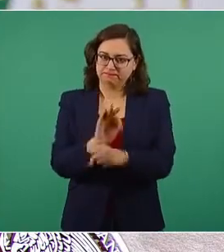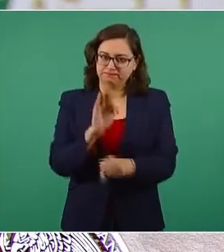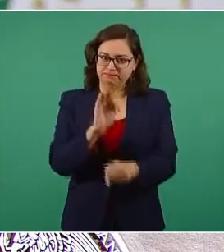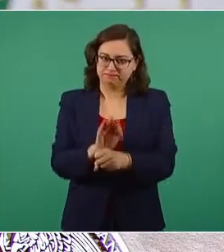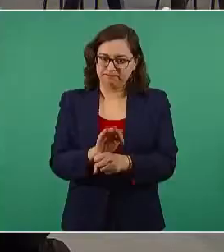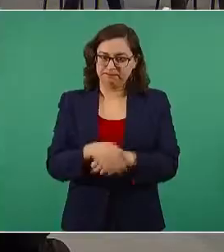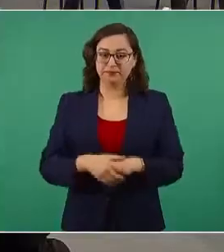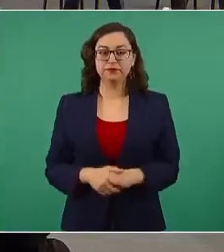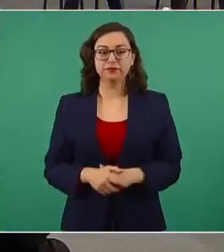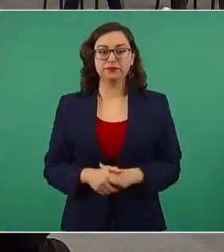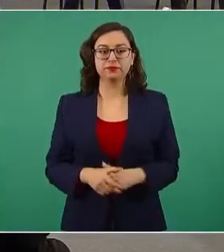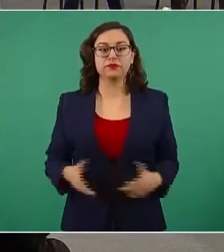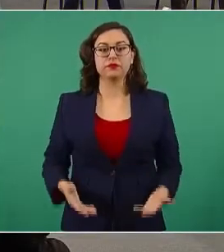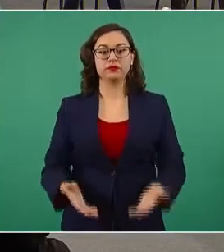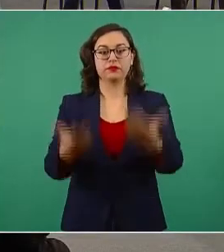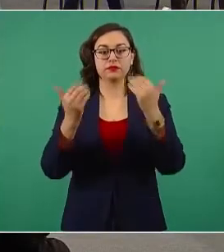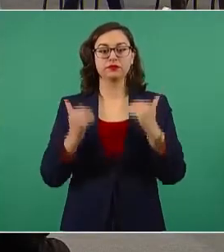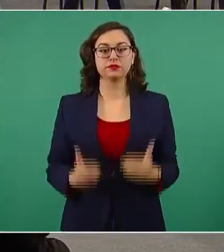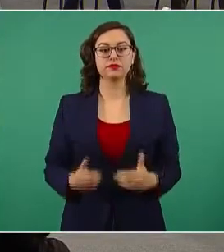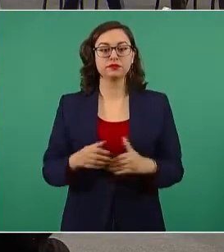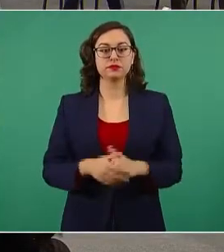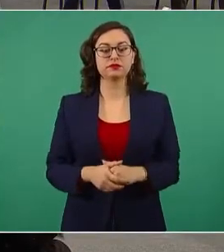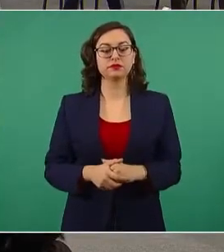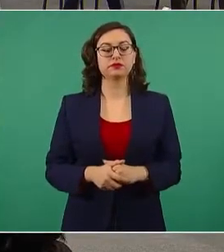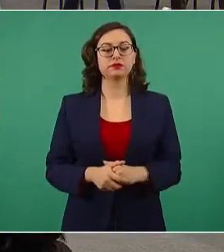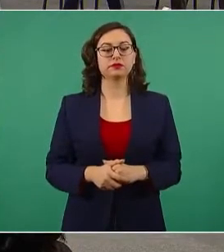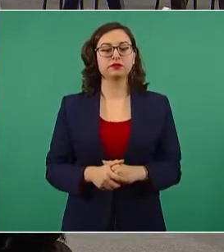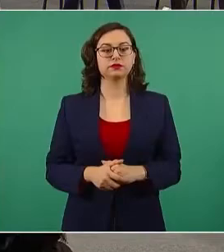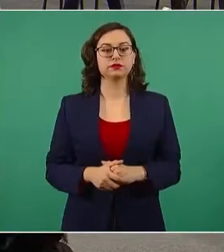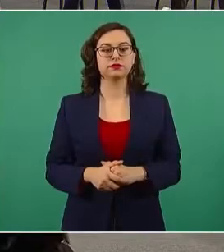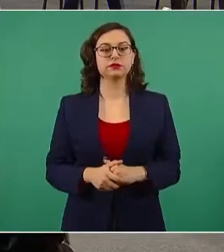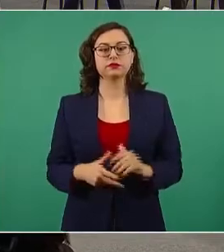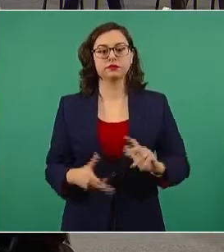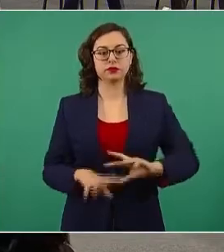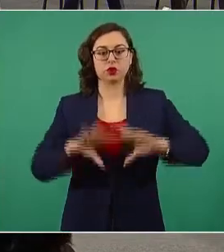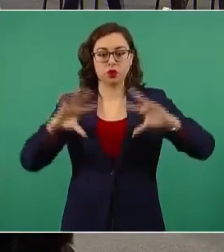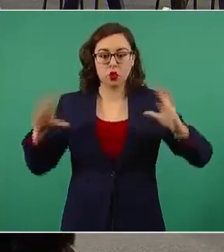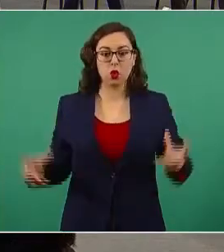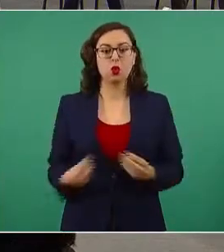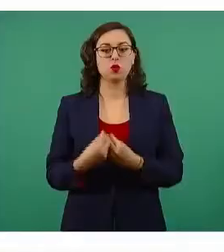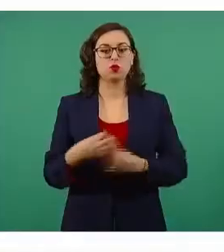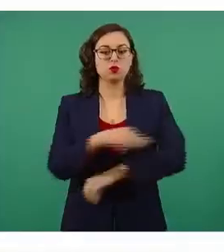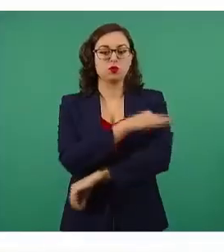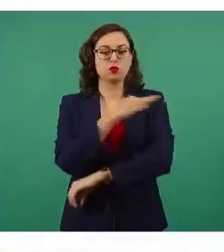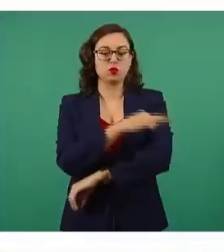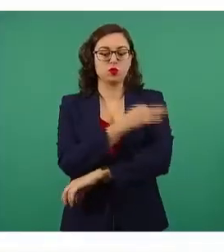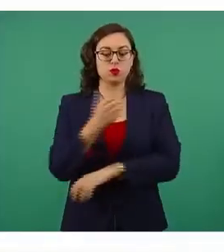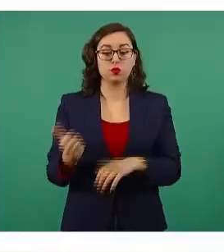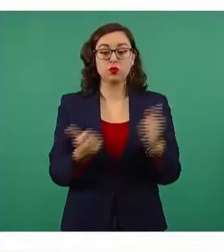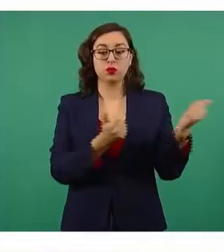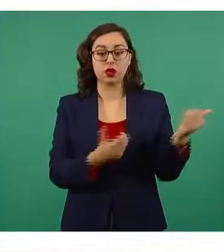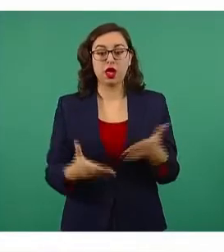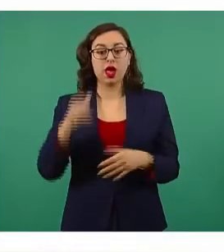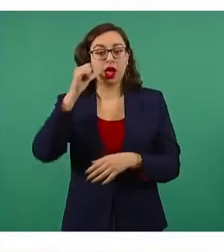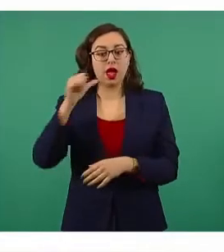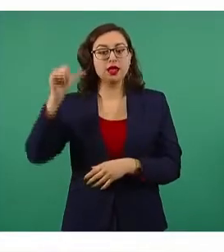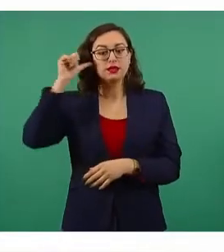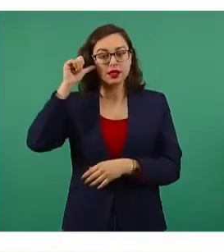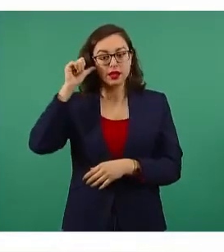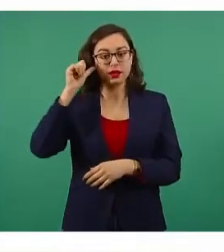sus productos. La siguiente, por favor, y penúltima, es la suma de dosis recibidas. Hasta ayer